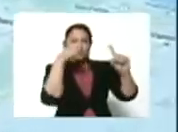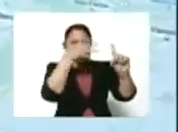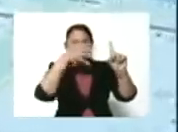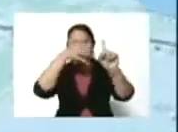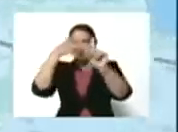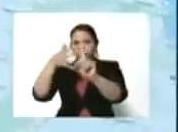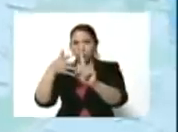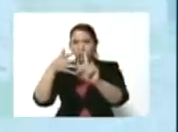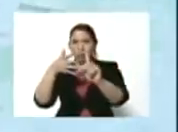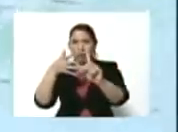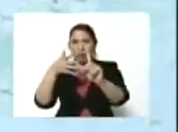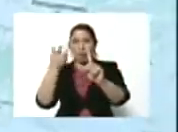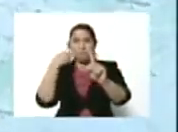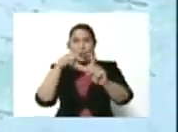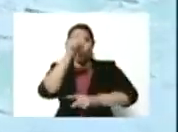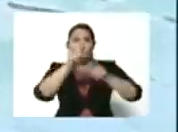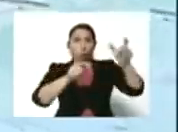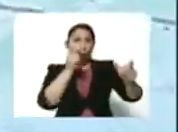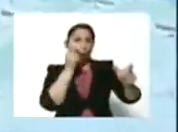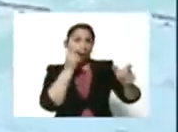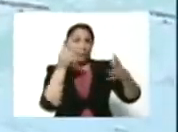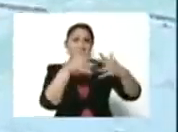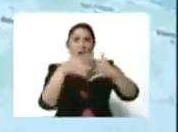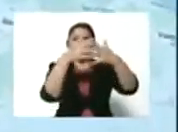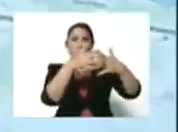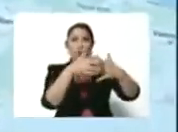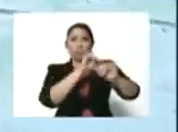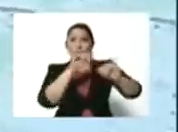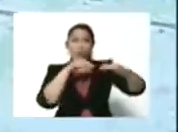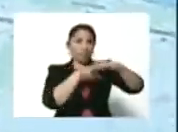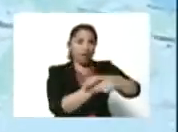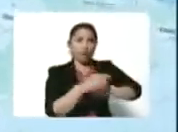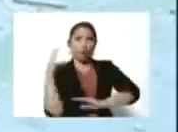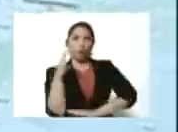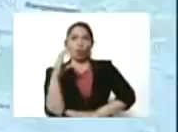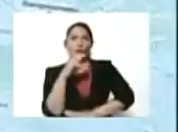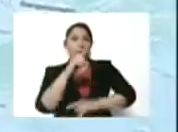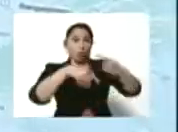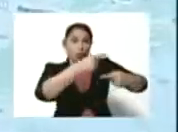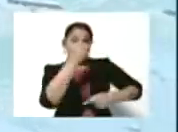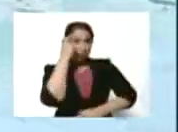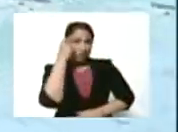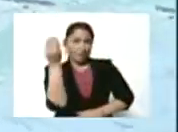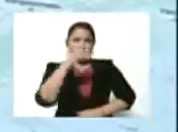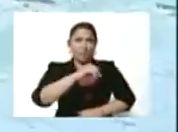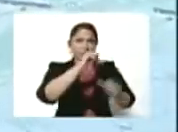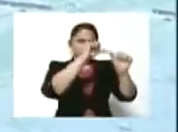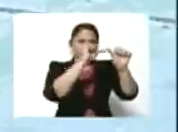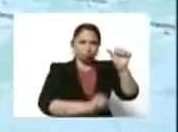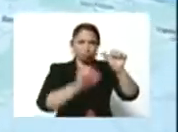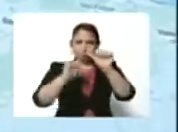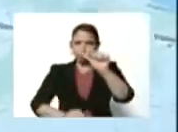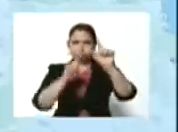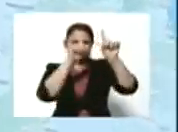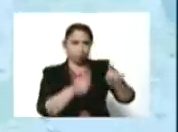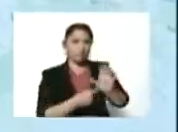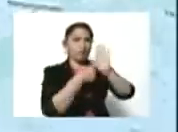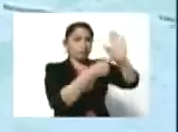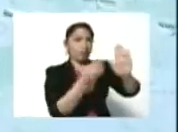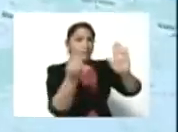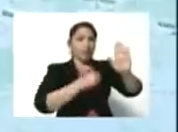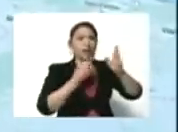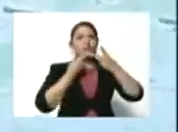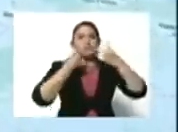mercenarios norteamericanos del Silver Corp que ya estaban en Colombia. En los próximos días vamos a mostrar más pruebas y más evidencias y más